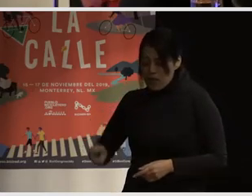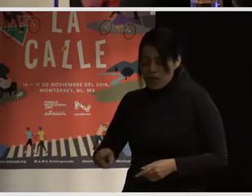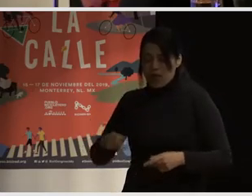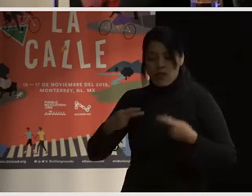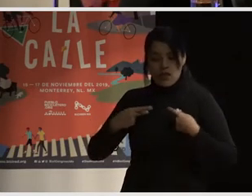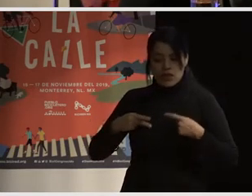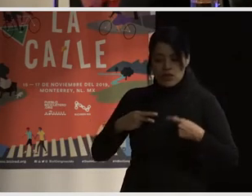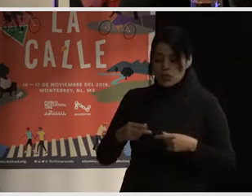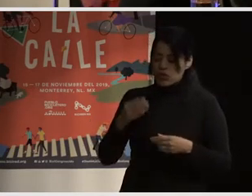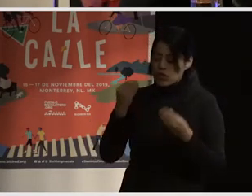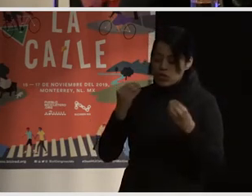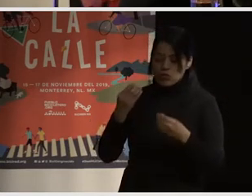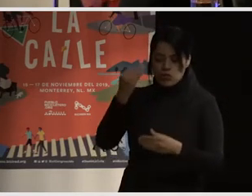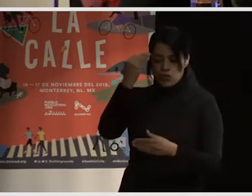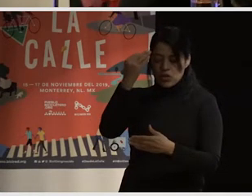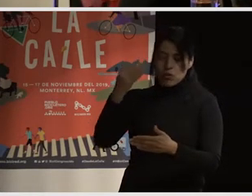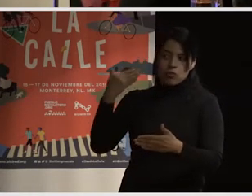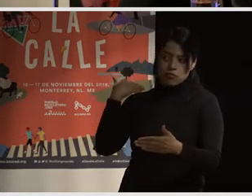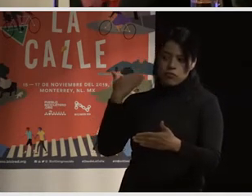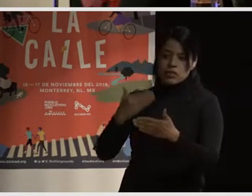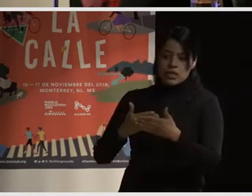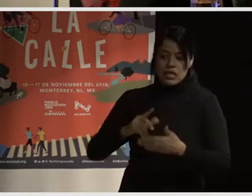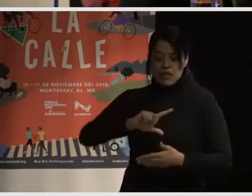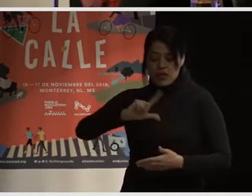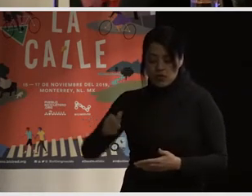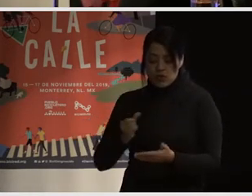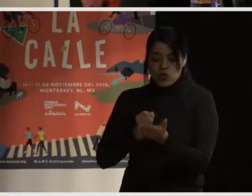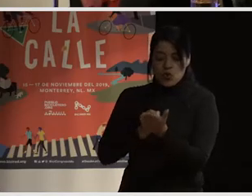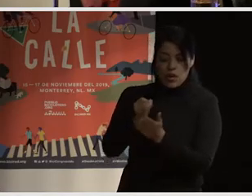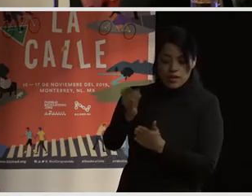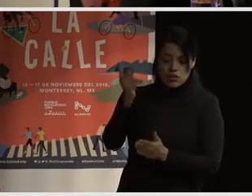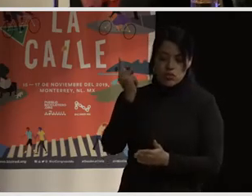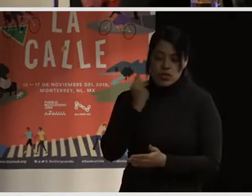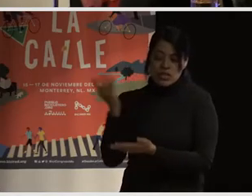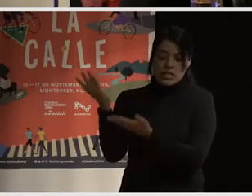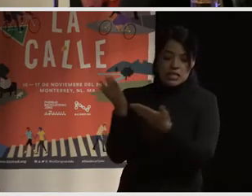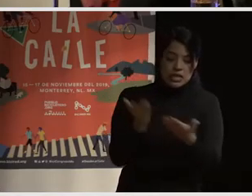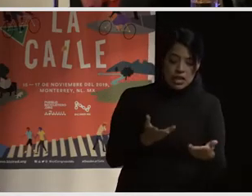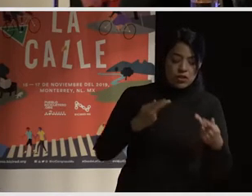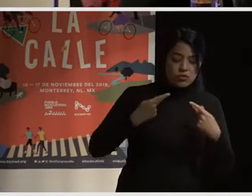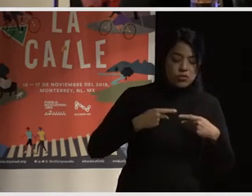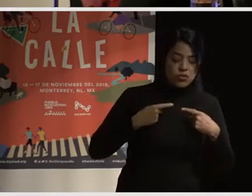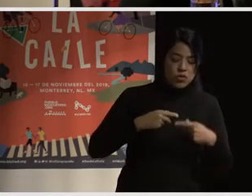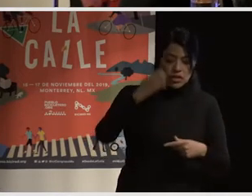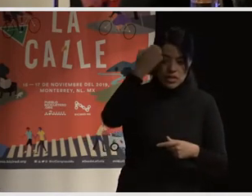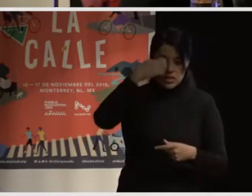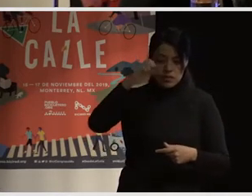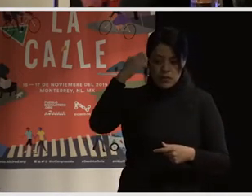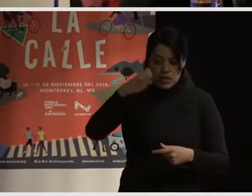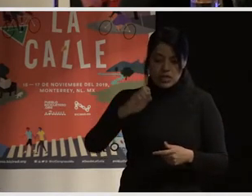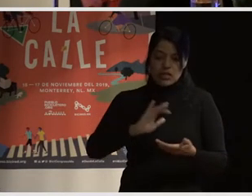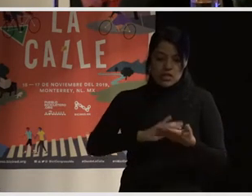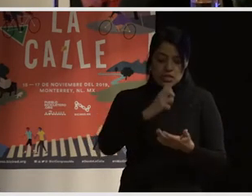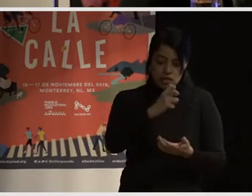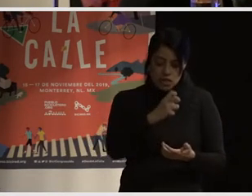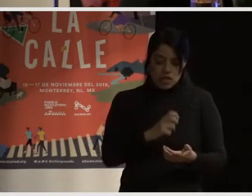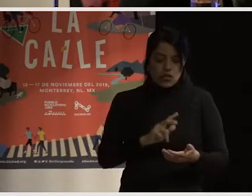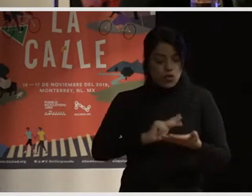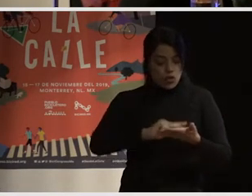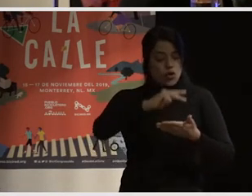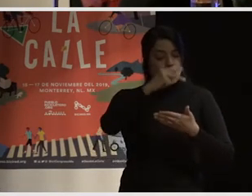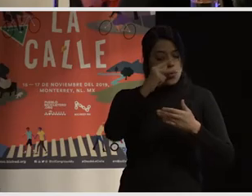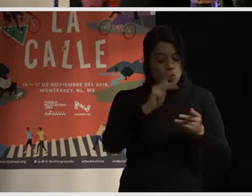durante mucho tiempo hubo una decisión política y llegaron los técnicos y gracias a todo esto se pudieron generar los programas